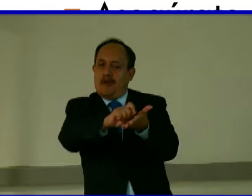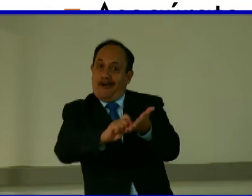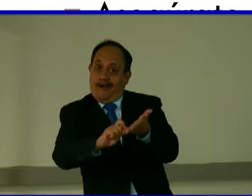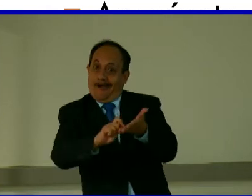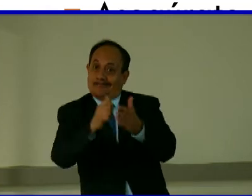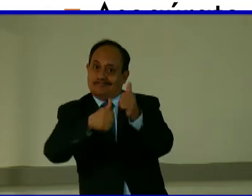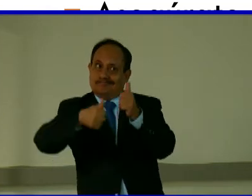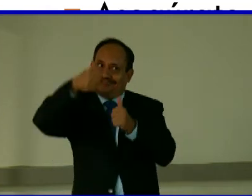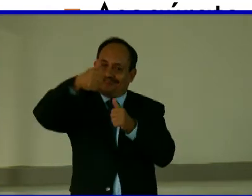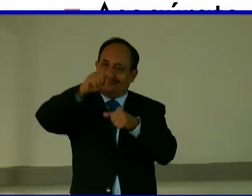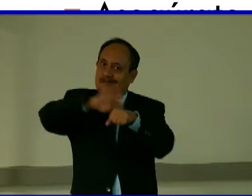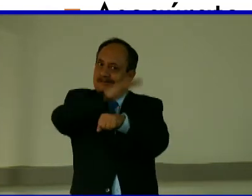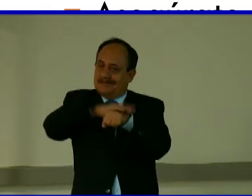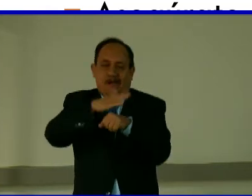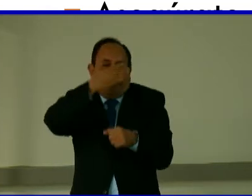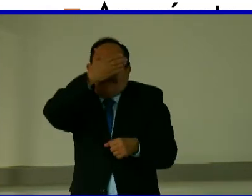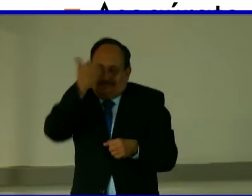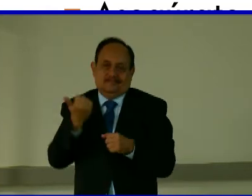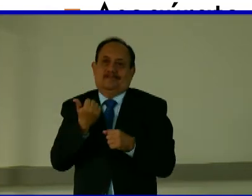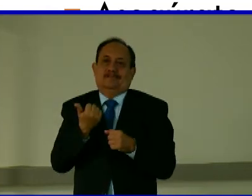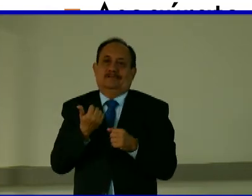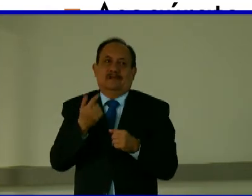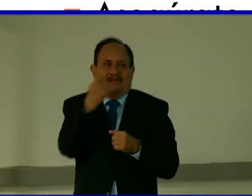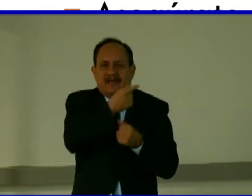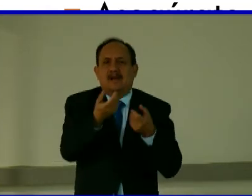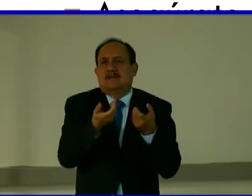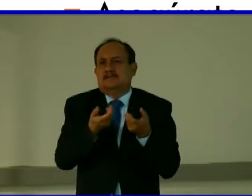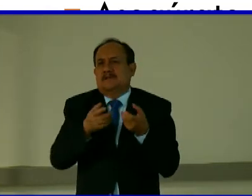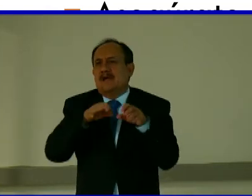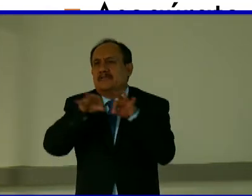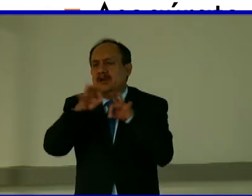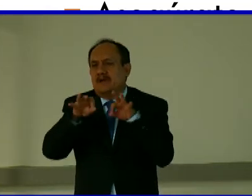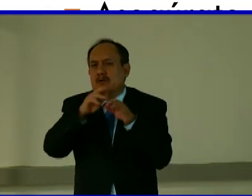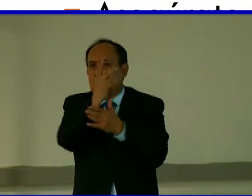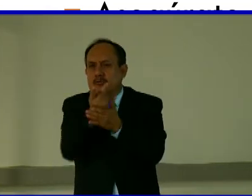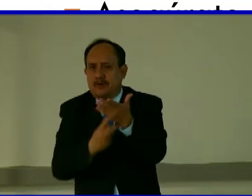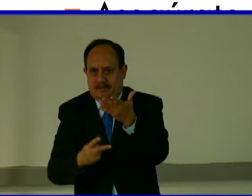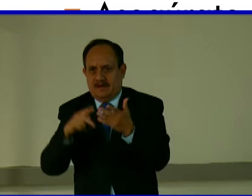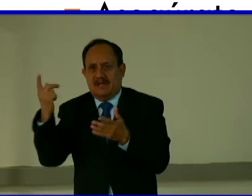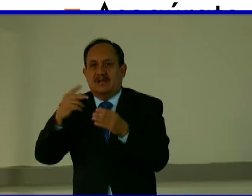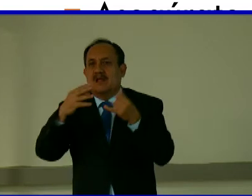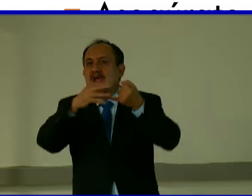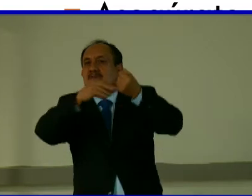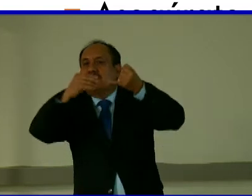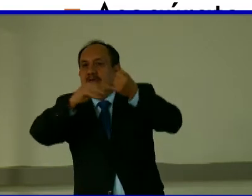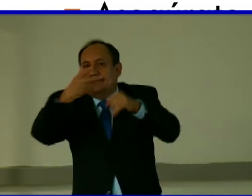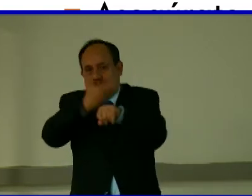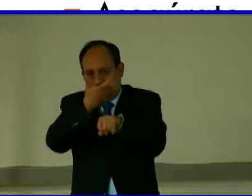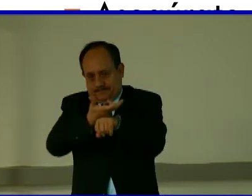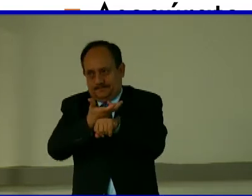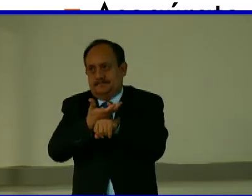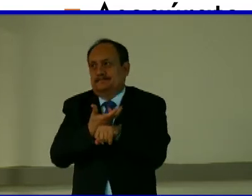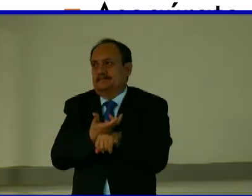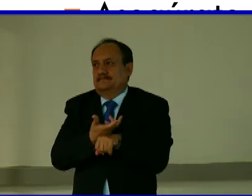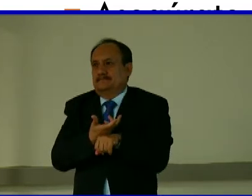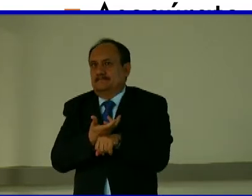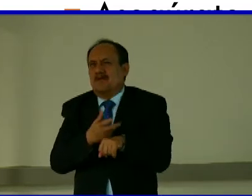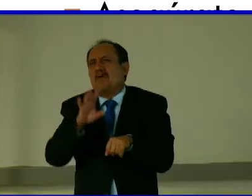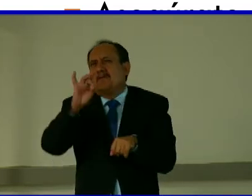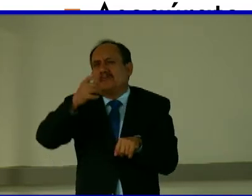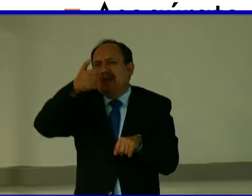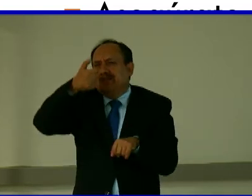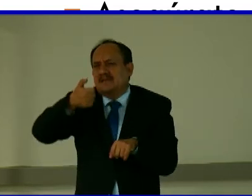uso de las estrategias, no lo van a hacer. Yo trabajé en un programa en la costa oeste de la Florida. Teníamos